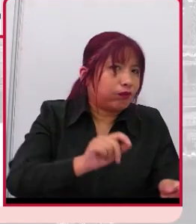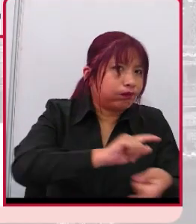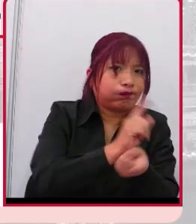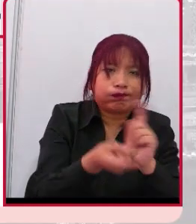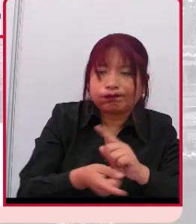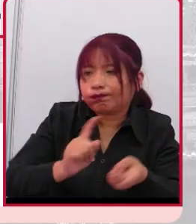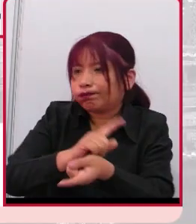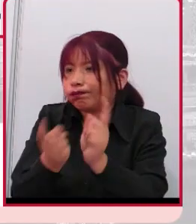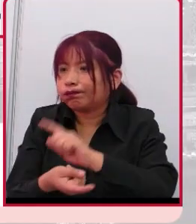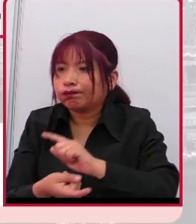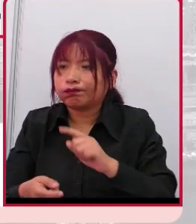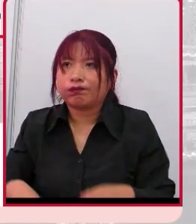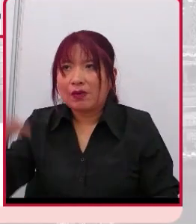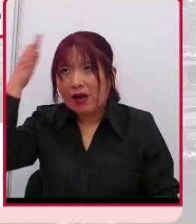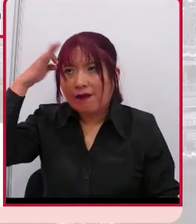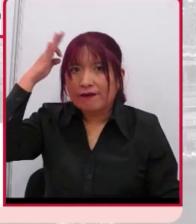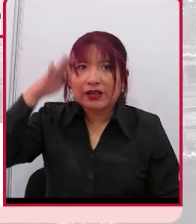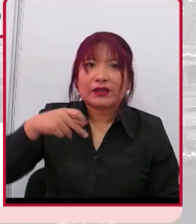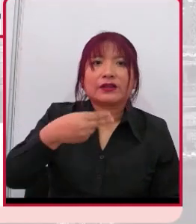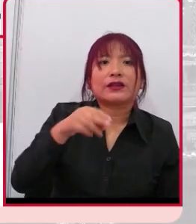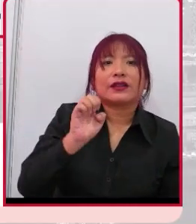este filósofo Heráclito de Éfeso?